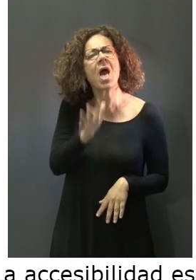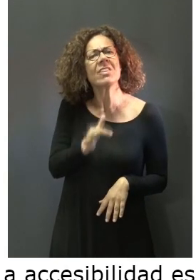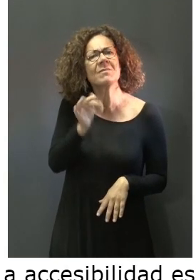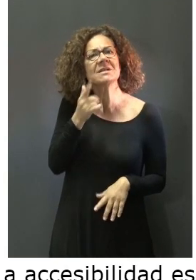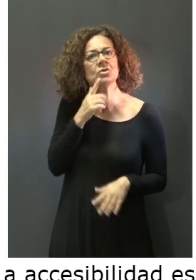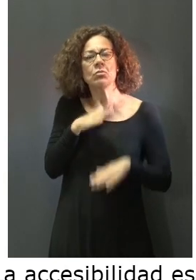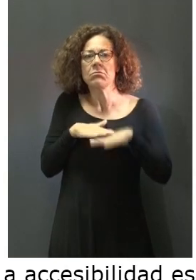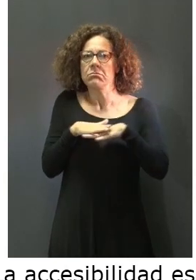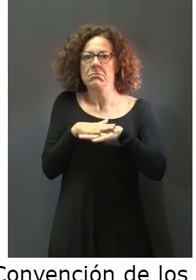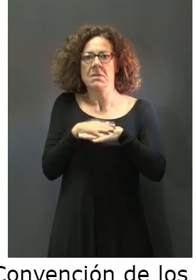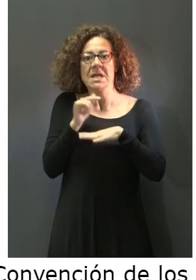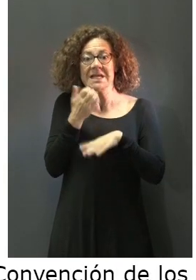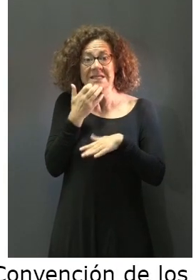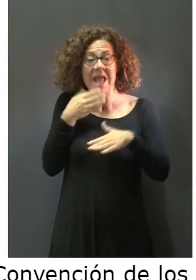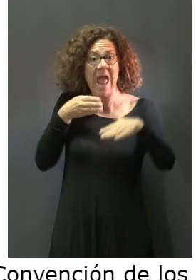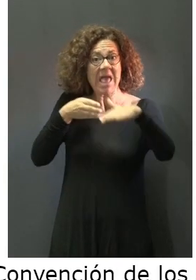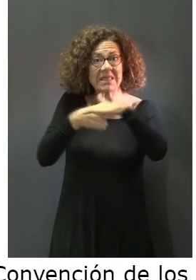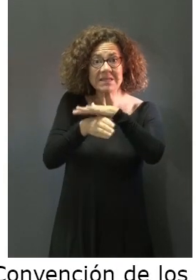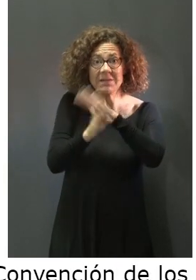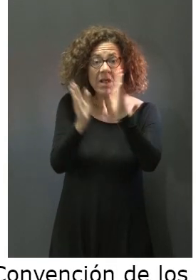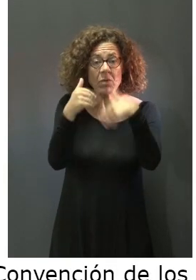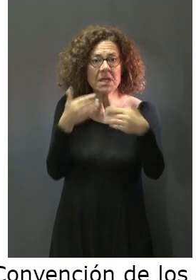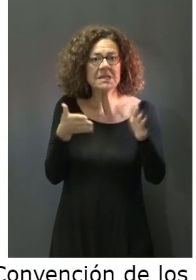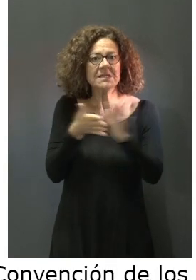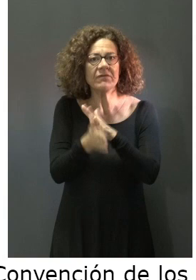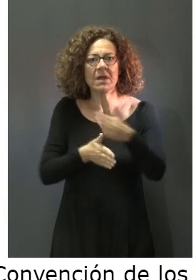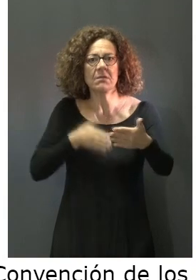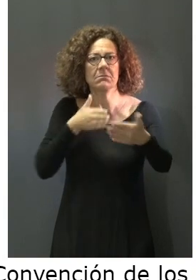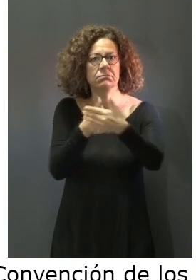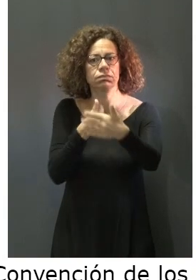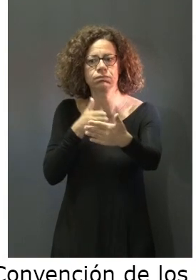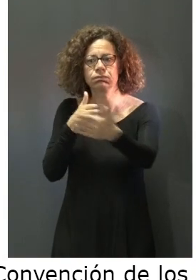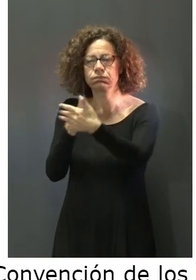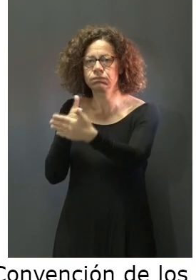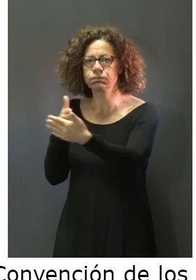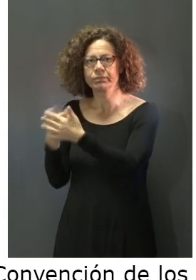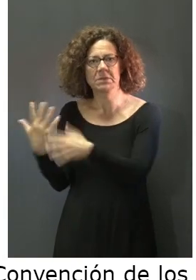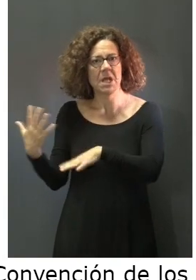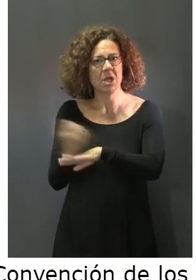hay accesibilidad, pues se cierra la puerta a todos los demás principios.